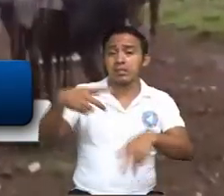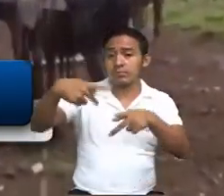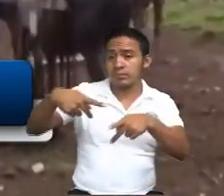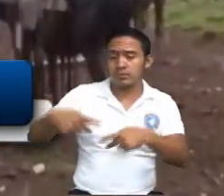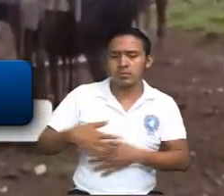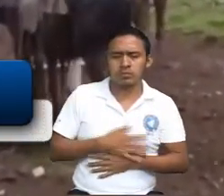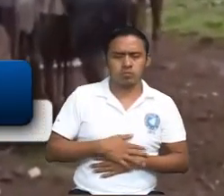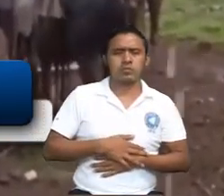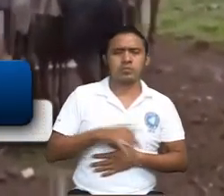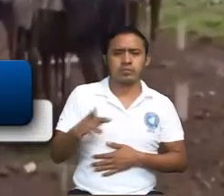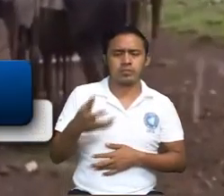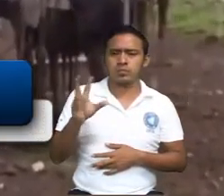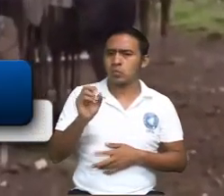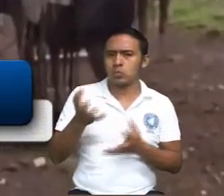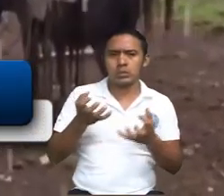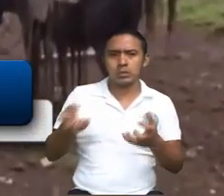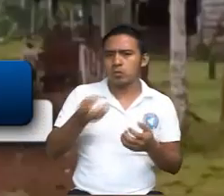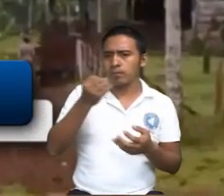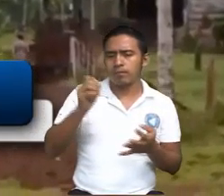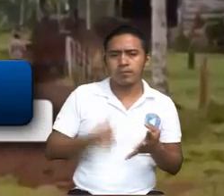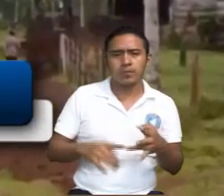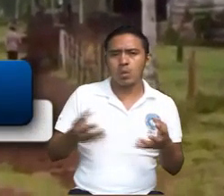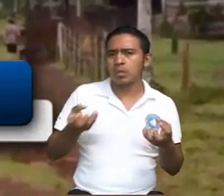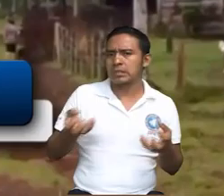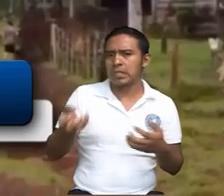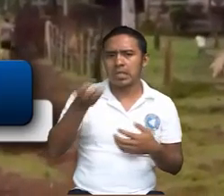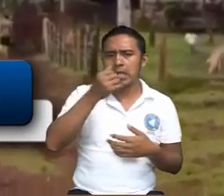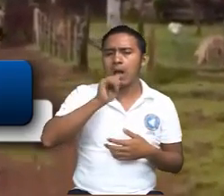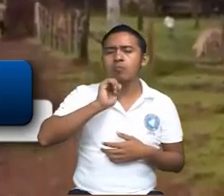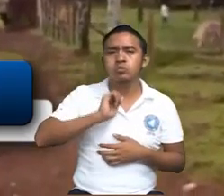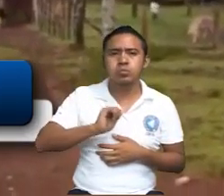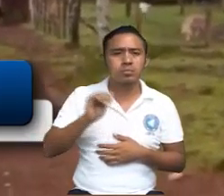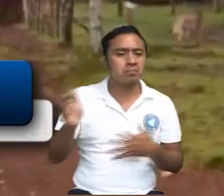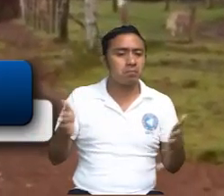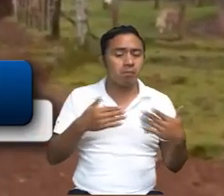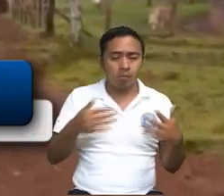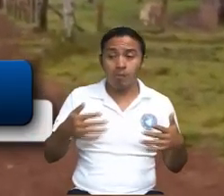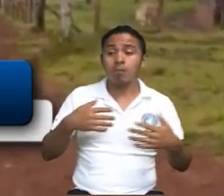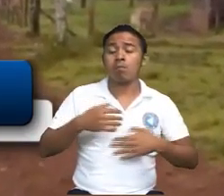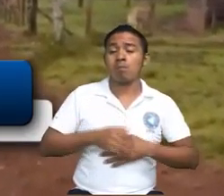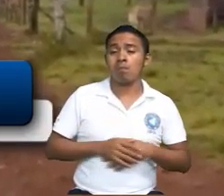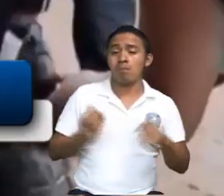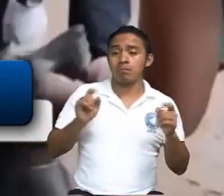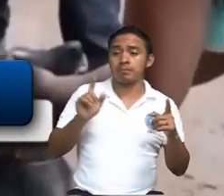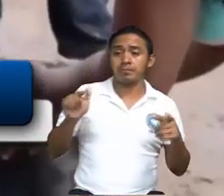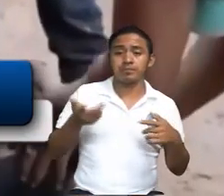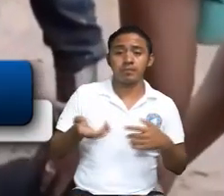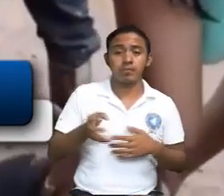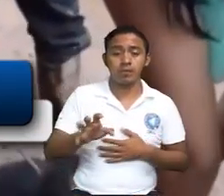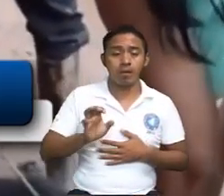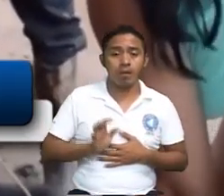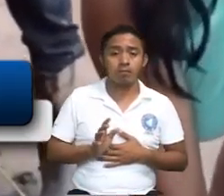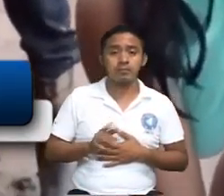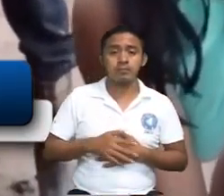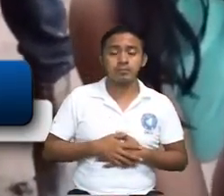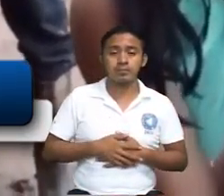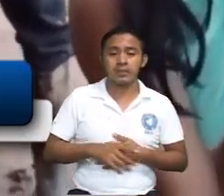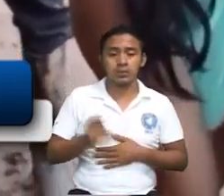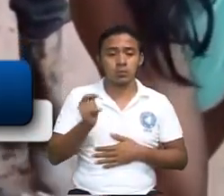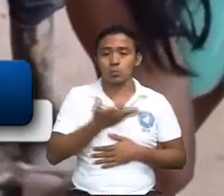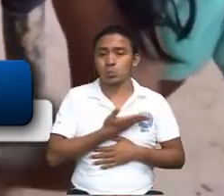no quiere ingerir alimentos, no quiere ingerir agua. Y una de las cosas, pues, que nosotros observamos que el animalito le tiene fobia al